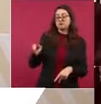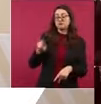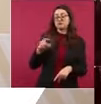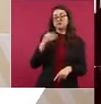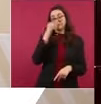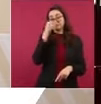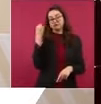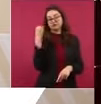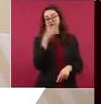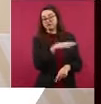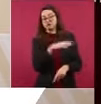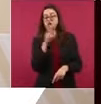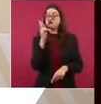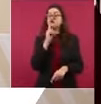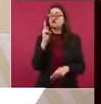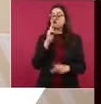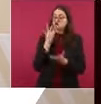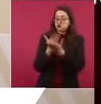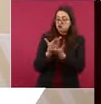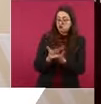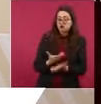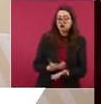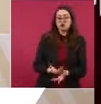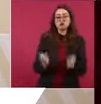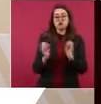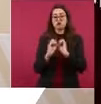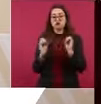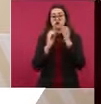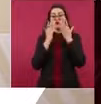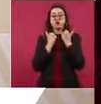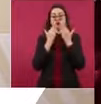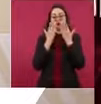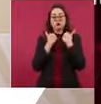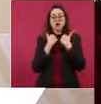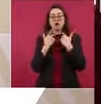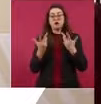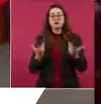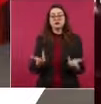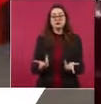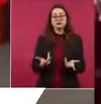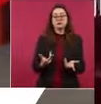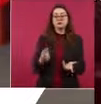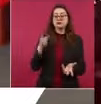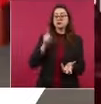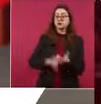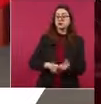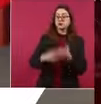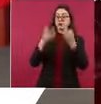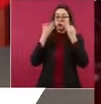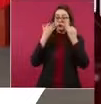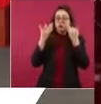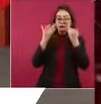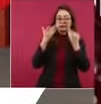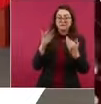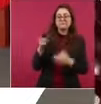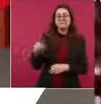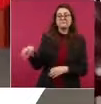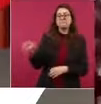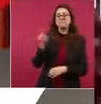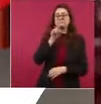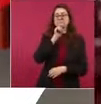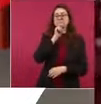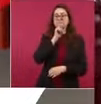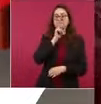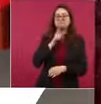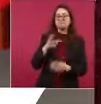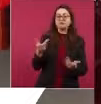oposición se disquició porque deja mal parada la política de seguridad de Vicente Fox y Felipe Calderón, y los deja bajo la sombra